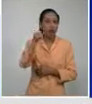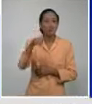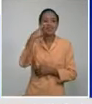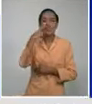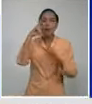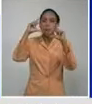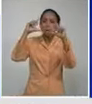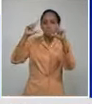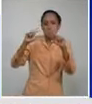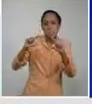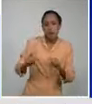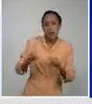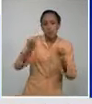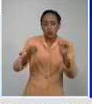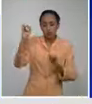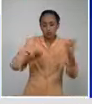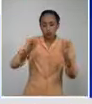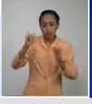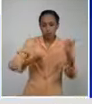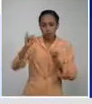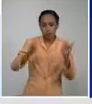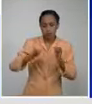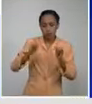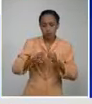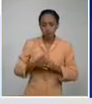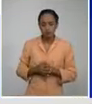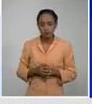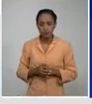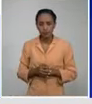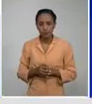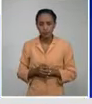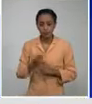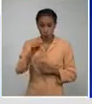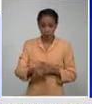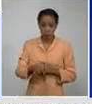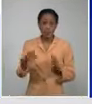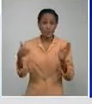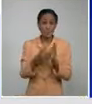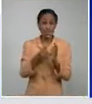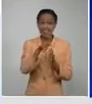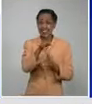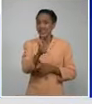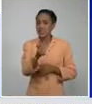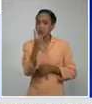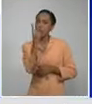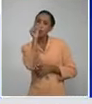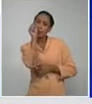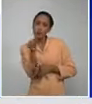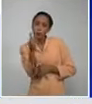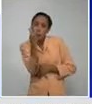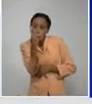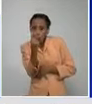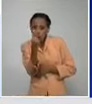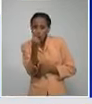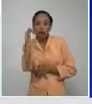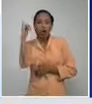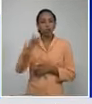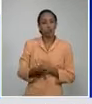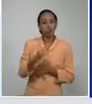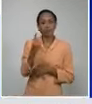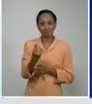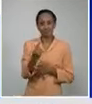de casos importados. De hecho hoy, de 1013, uno es importado. Eso hace que del 1